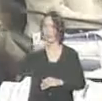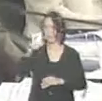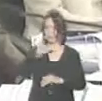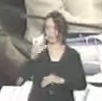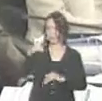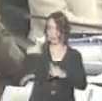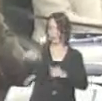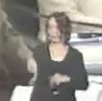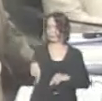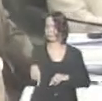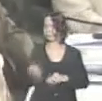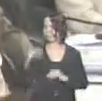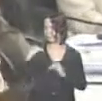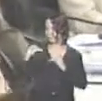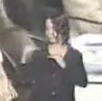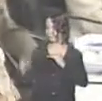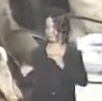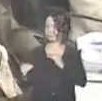talones.